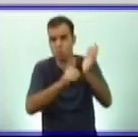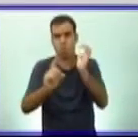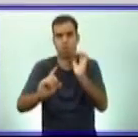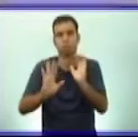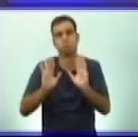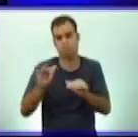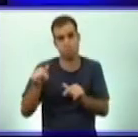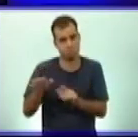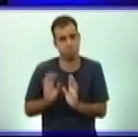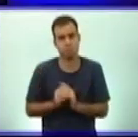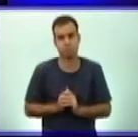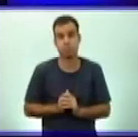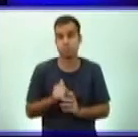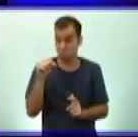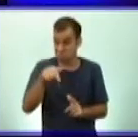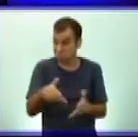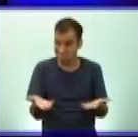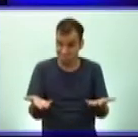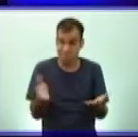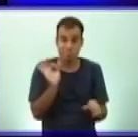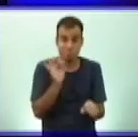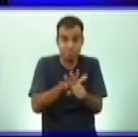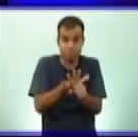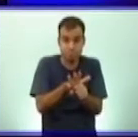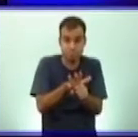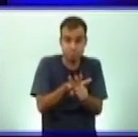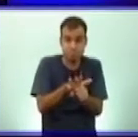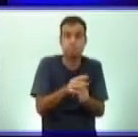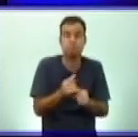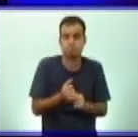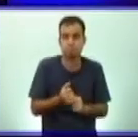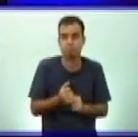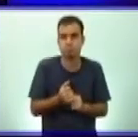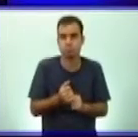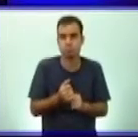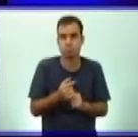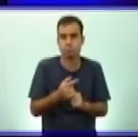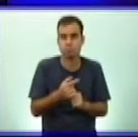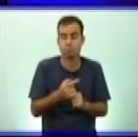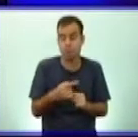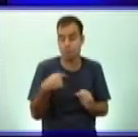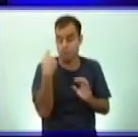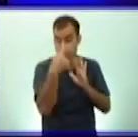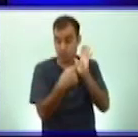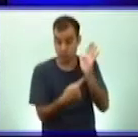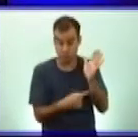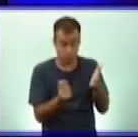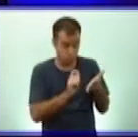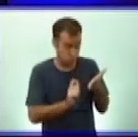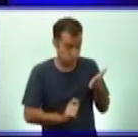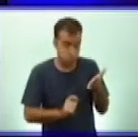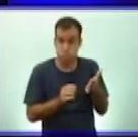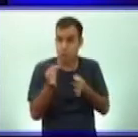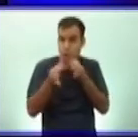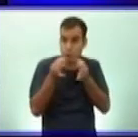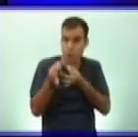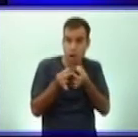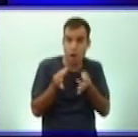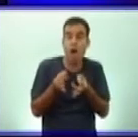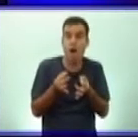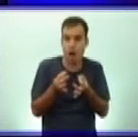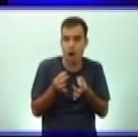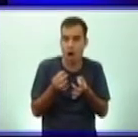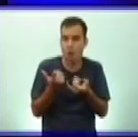Entonces, en el día de hoy nosotros vamos a empezar a describir, a caracterizar el circuito nombrado